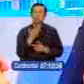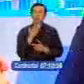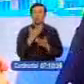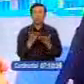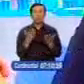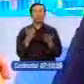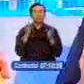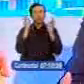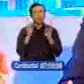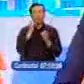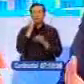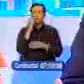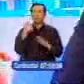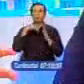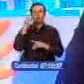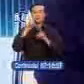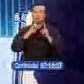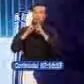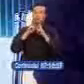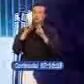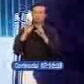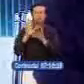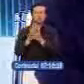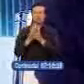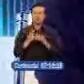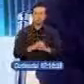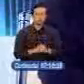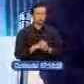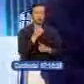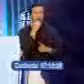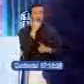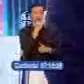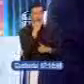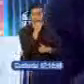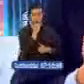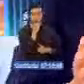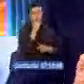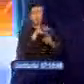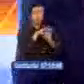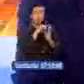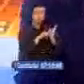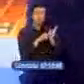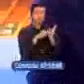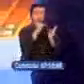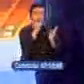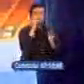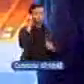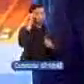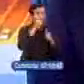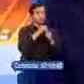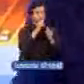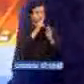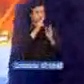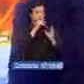la respuesta nuestra es más diálogo y más tolerancia. Pero el tema es, ha habido errores en el padrón, pero aquí tenemos que recordar el tema. El padrón